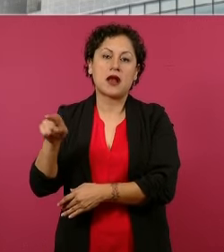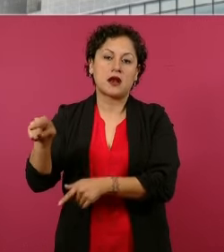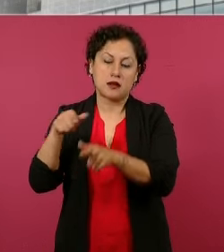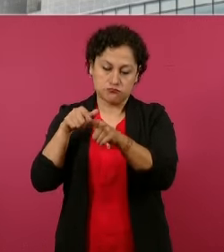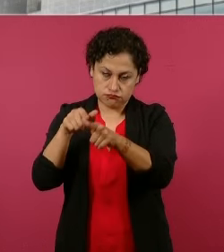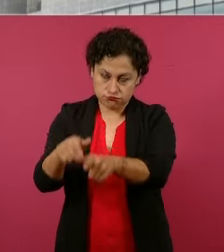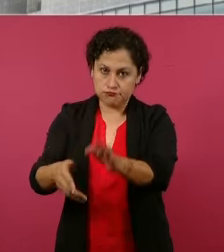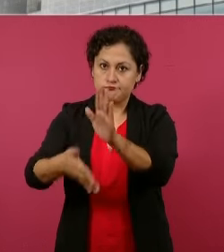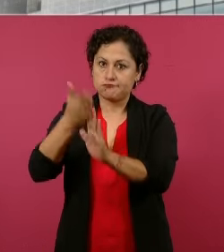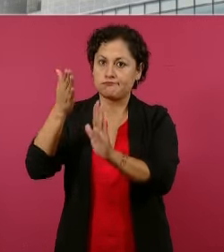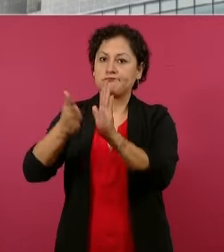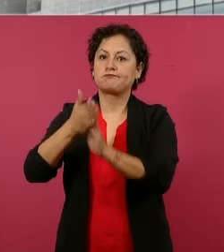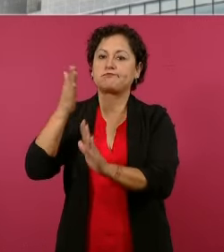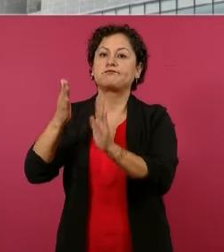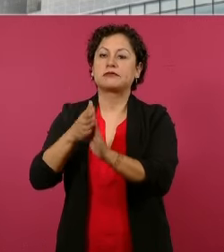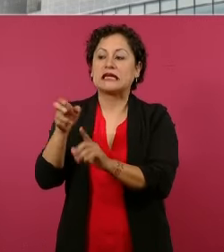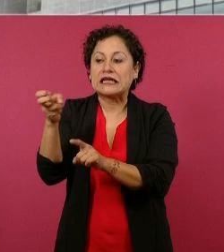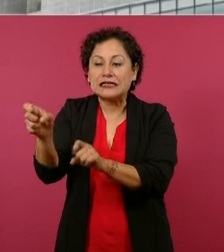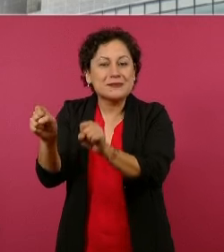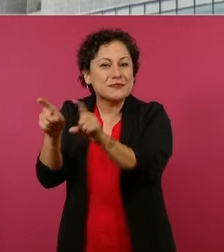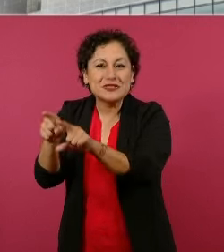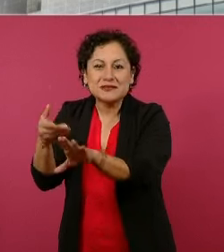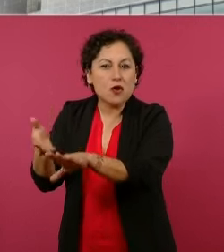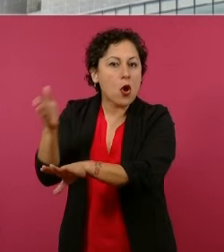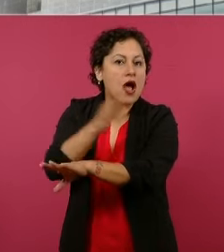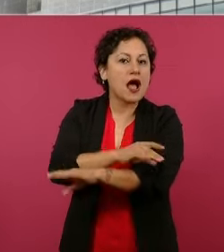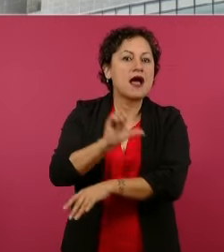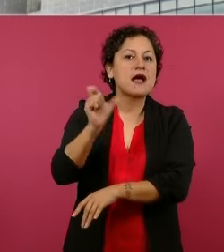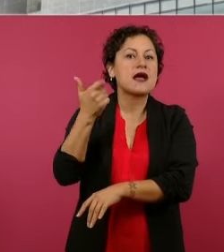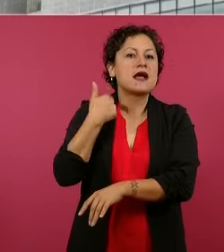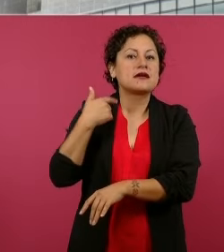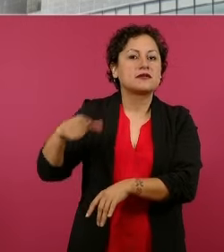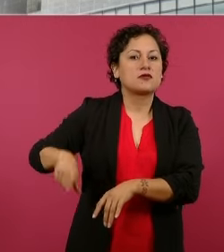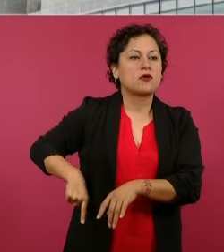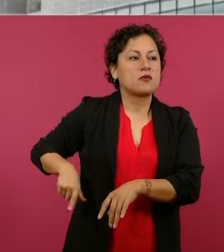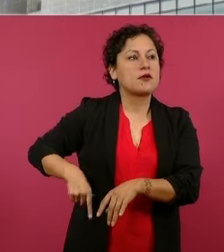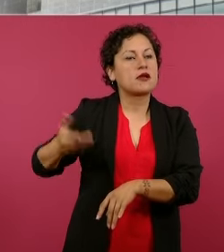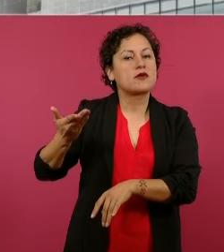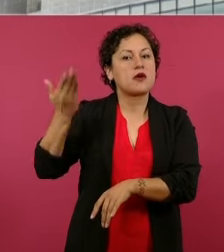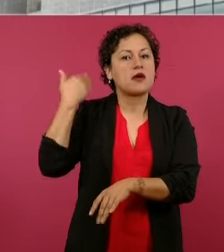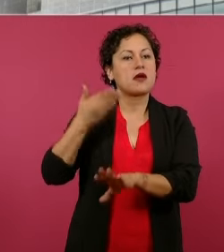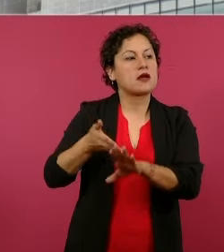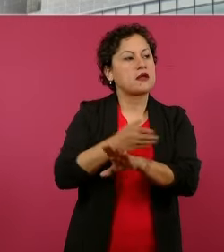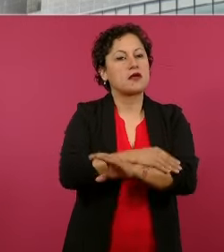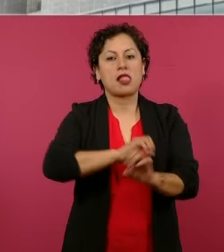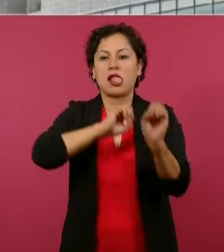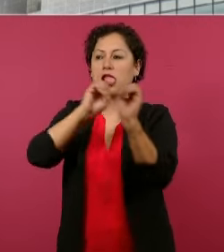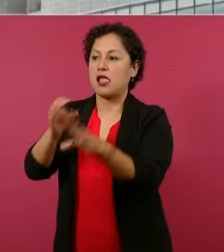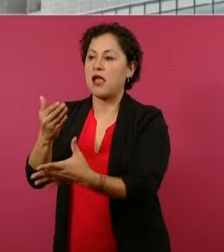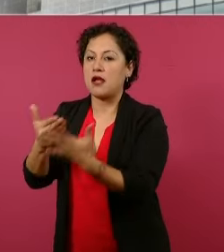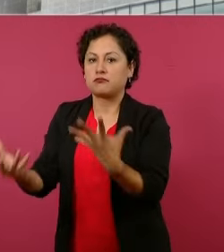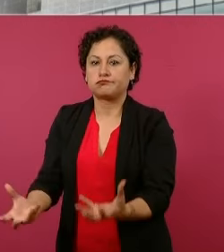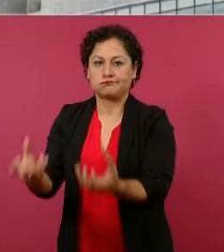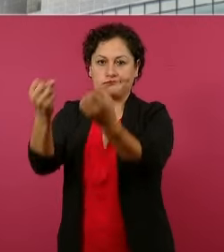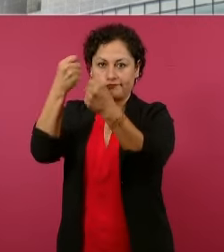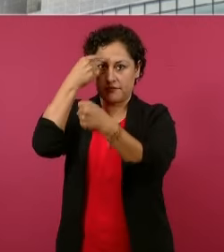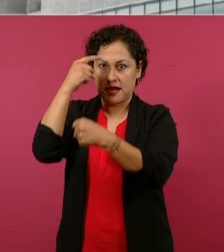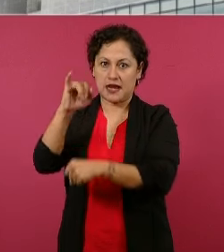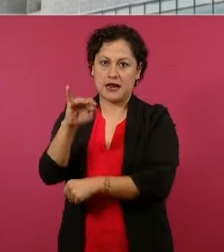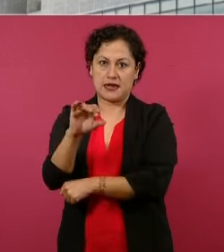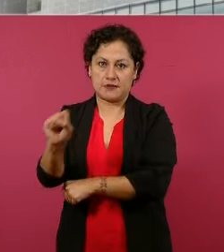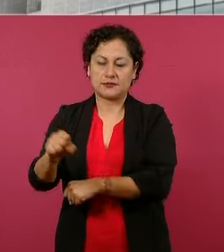eh También abandonada que el Gobierno Federal y el gobierno del Estado estamos concluyendo para el INS bienestar y en